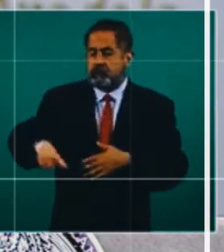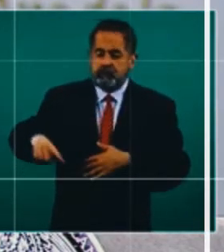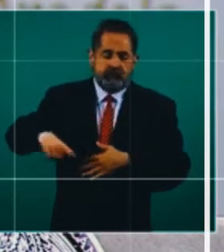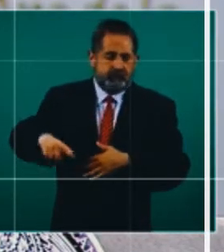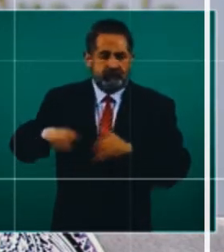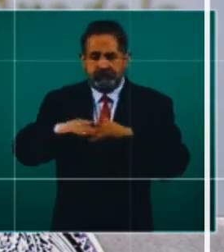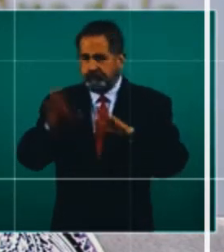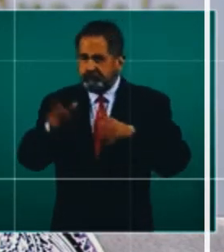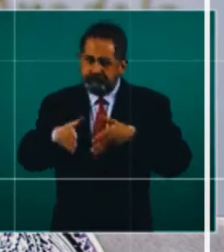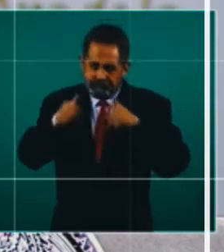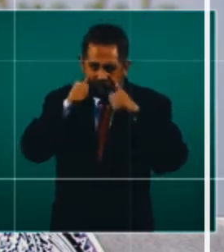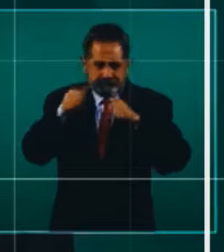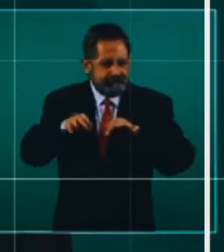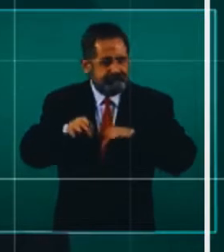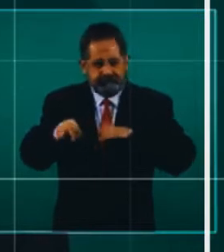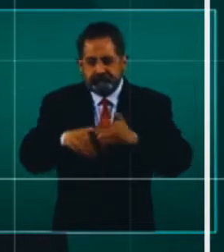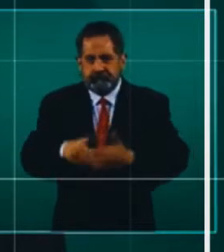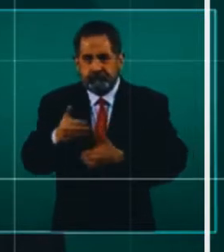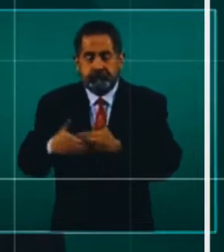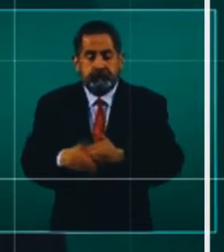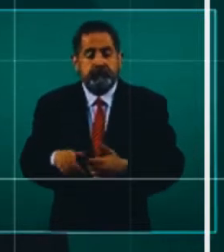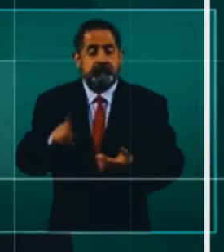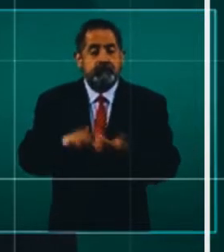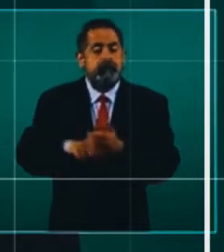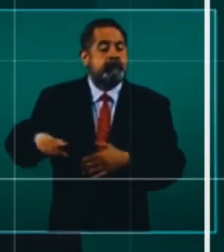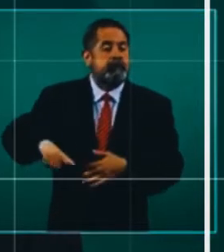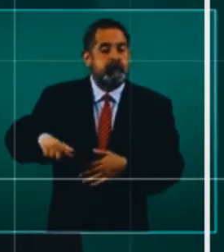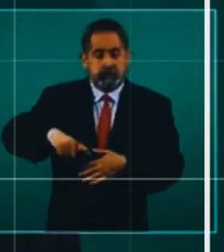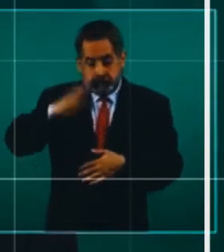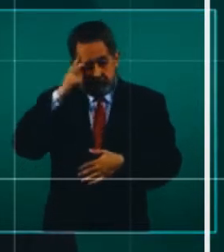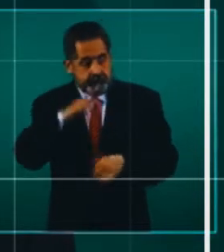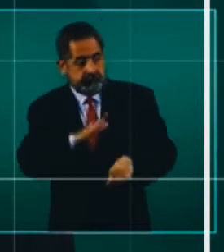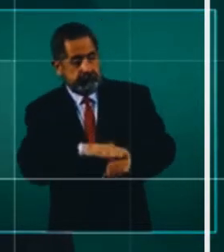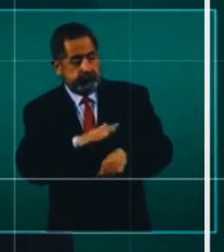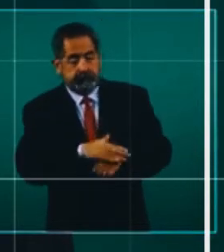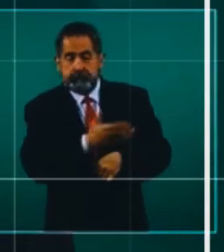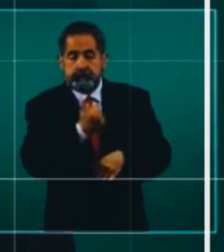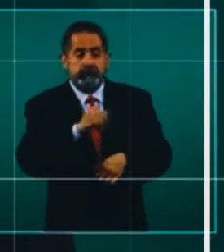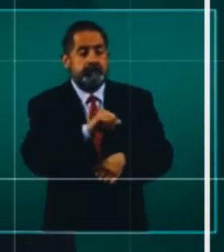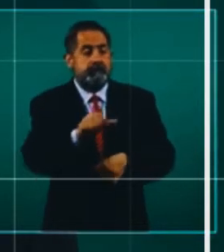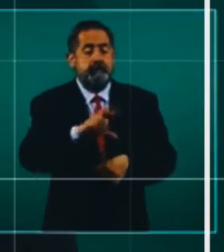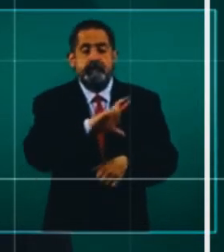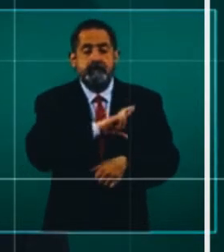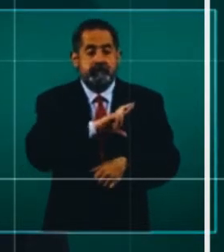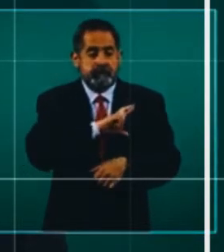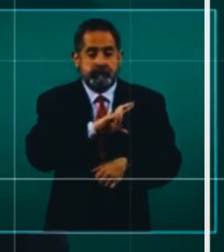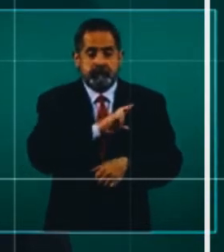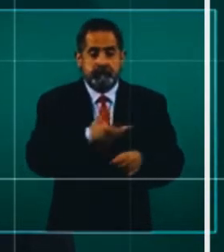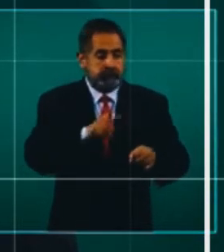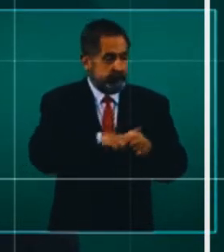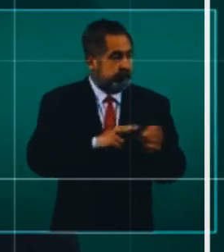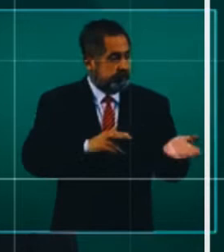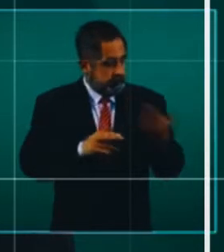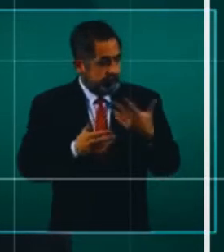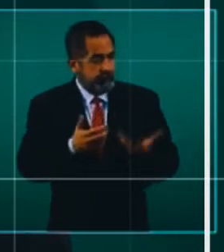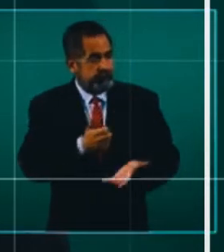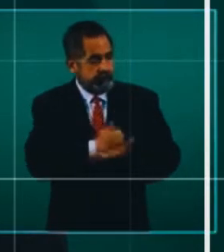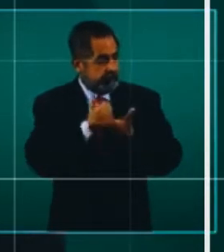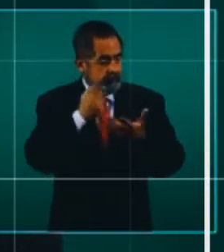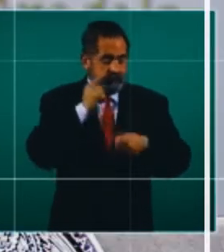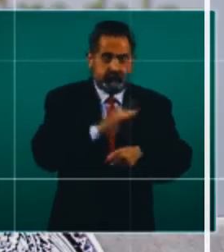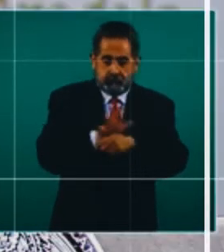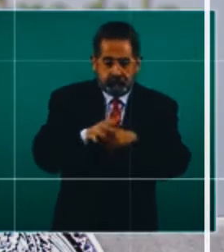se sumaron a la respuesta, y también el Gobierno de México invitó a las instituciones privadas a que se sumaran a la respuesta en